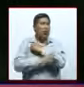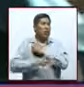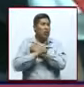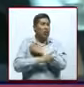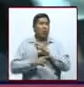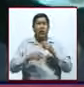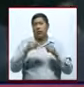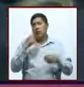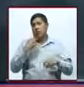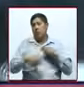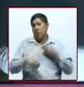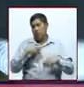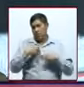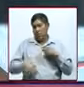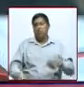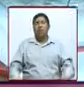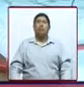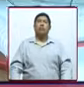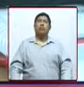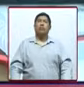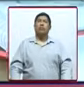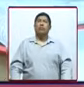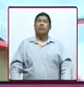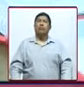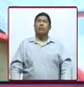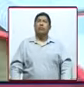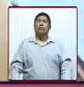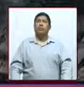prácticamente están con ese tipo de cuadros.